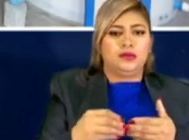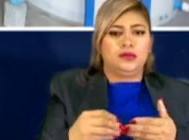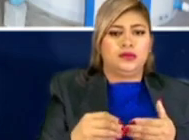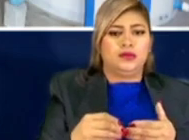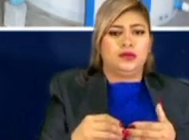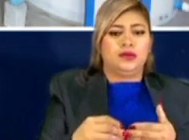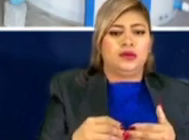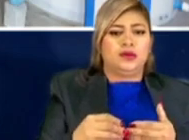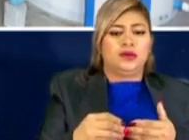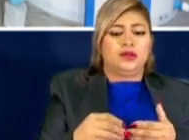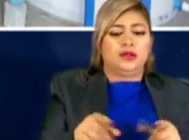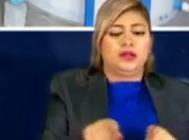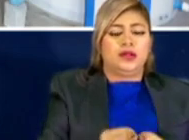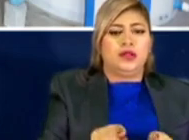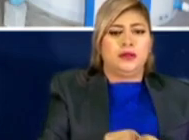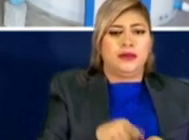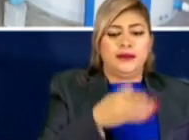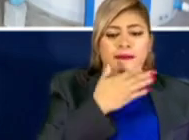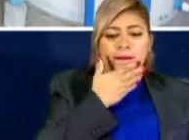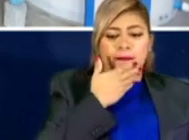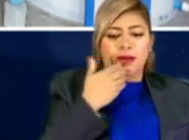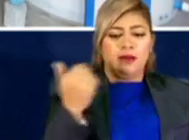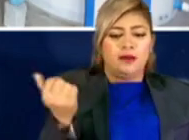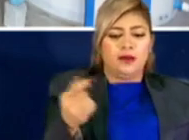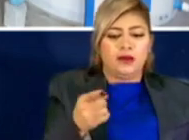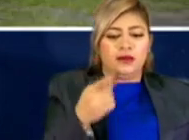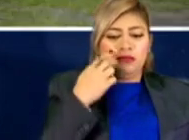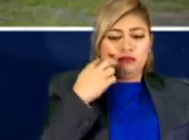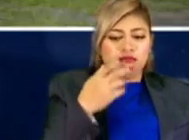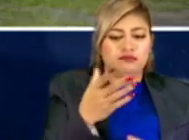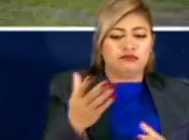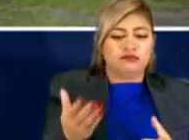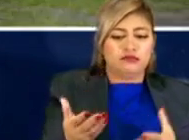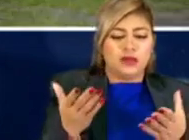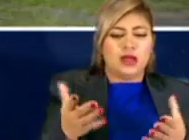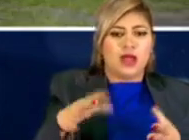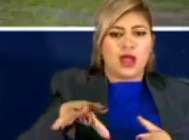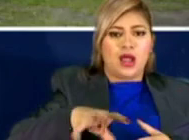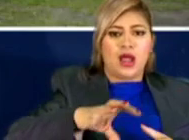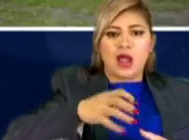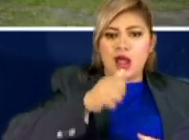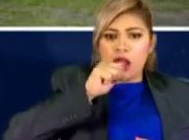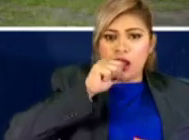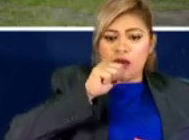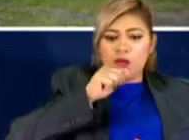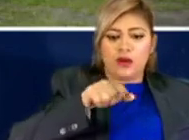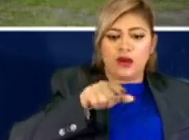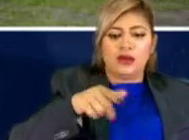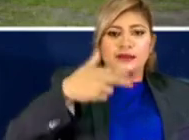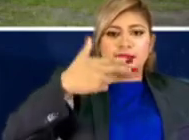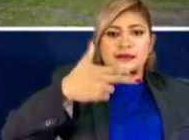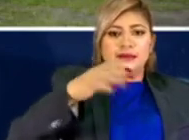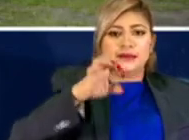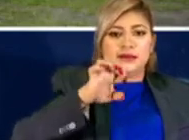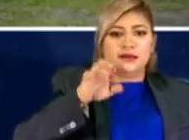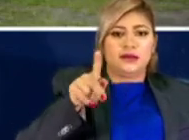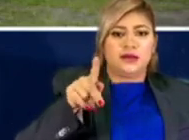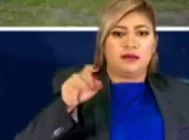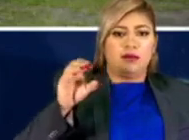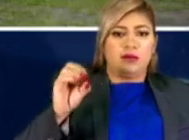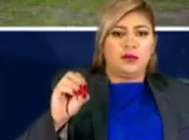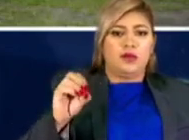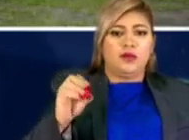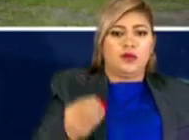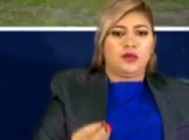Se entregaron las mejoras al sistema de abastecimiento de agua potable de Cañita en Chepo, con una inversión